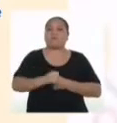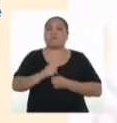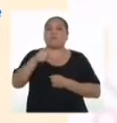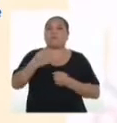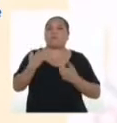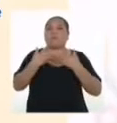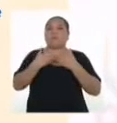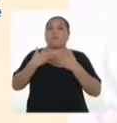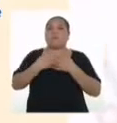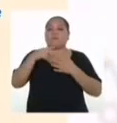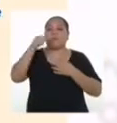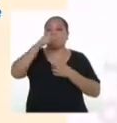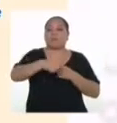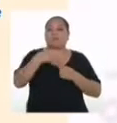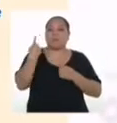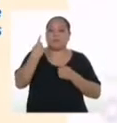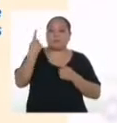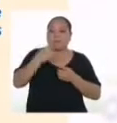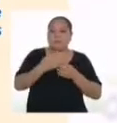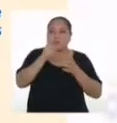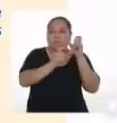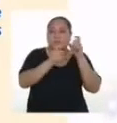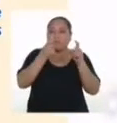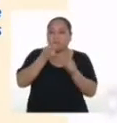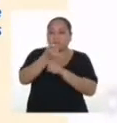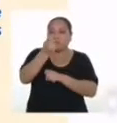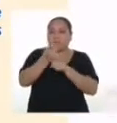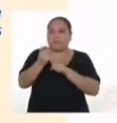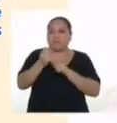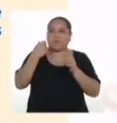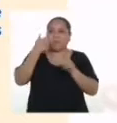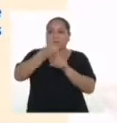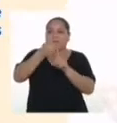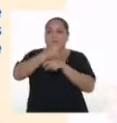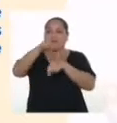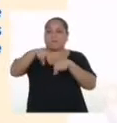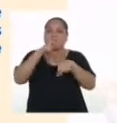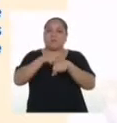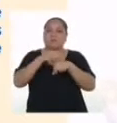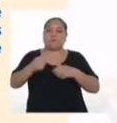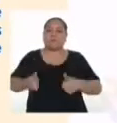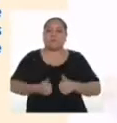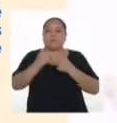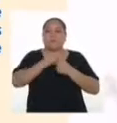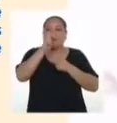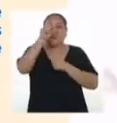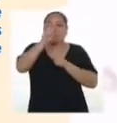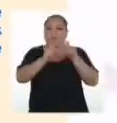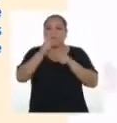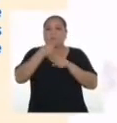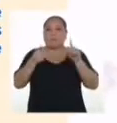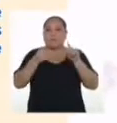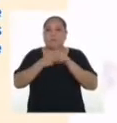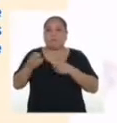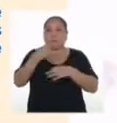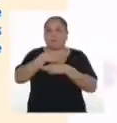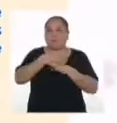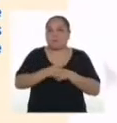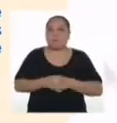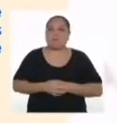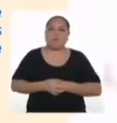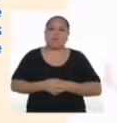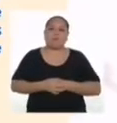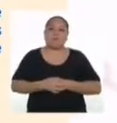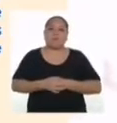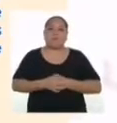de gestión integrada de los recursos con impactos sustanciales sobre la propia naturaleza y sobre la vida humana en sus más diversas facetas.